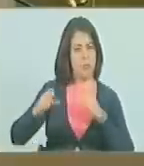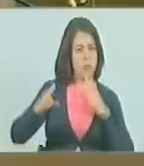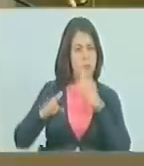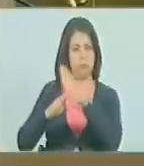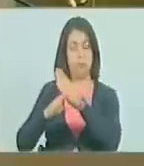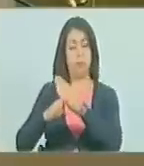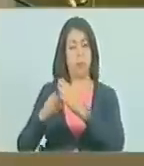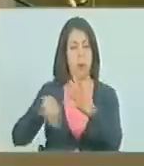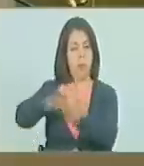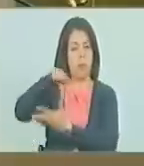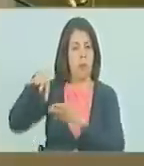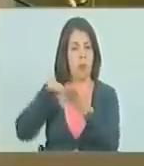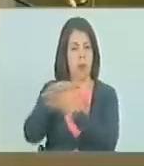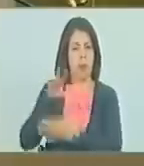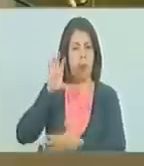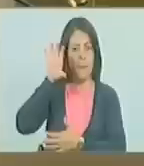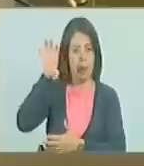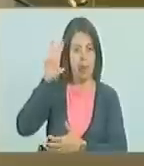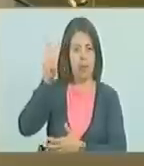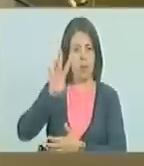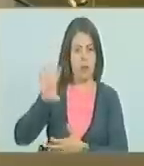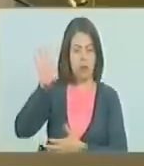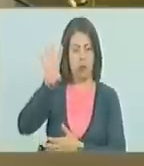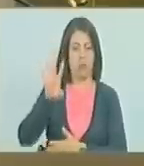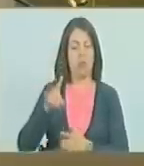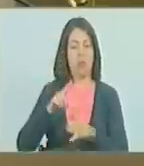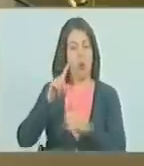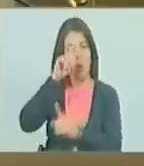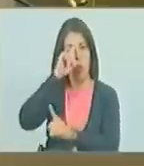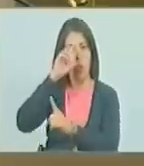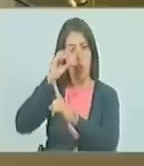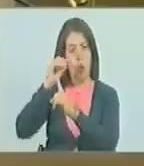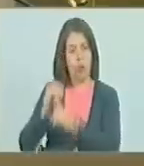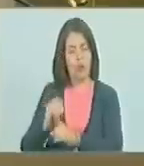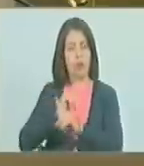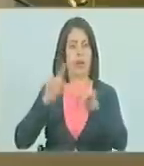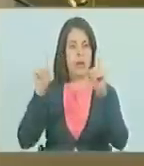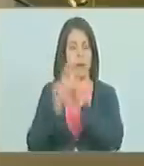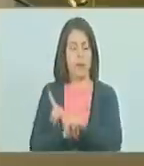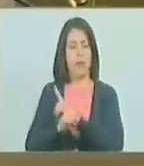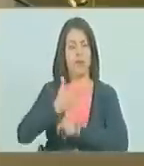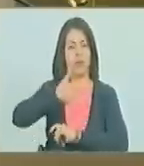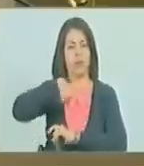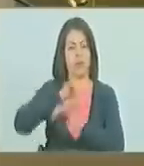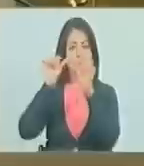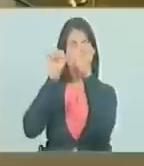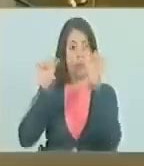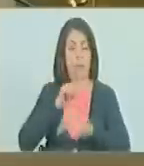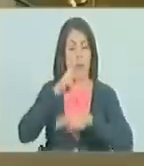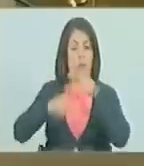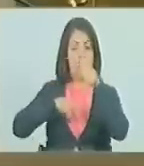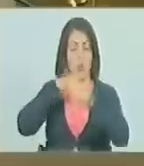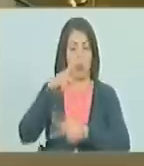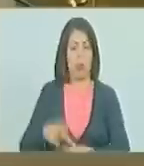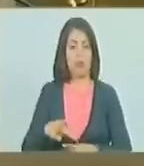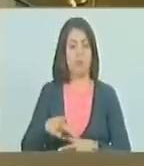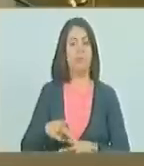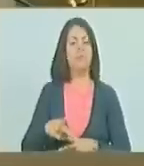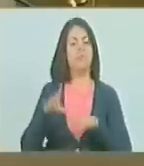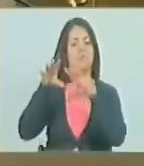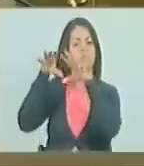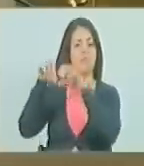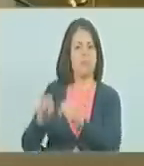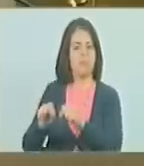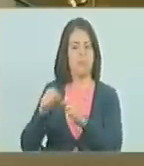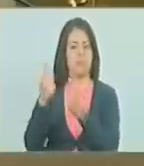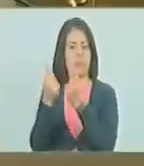para desestabilizar a la nación venezolana, con el objetivo de cambiar nuestro sistema político y apropiarse